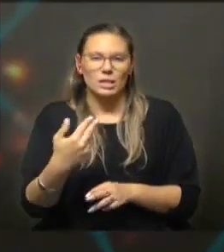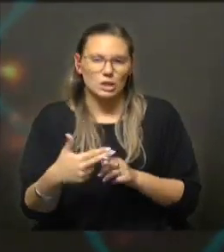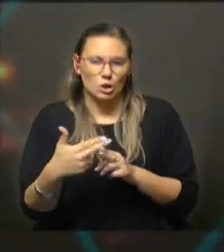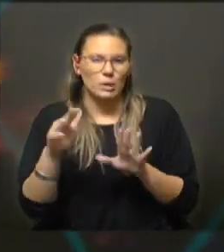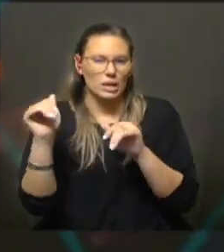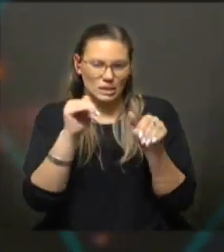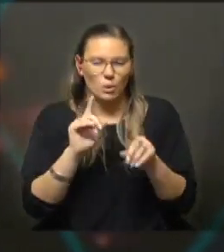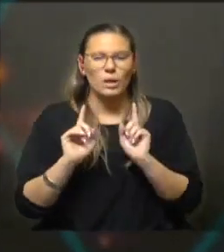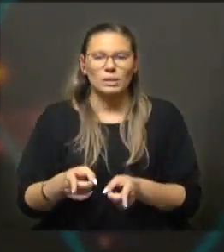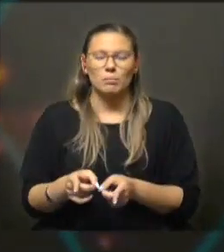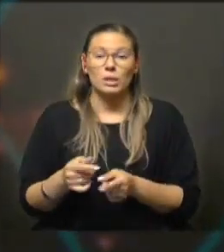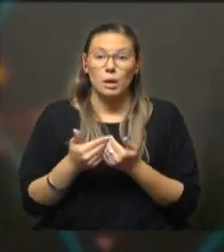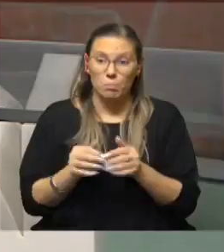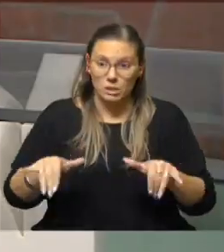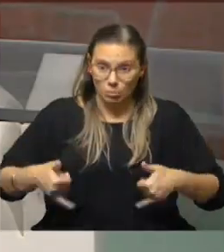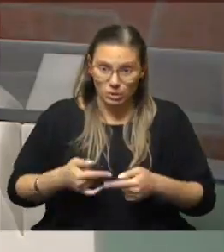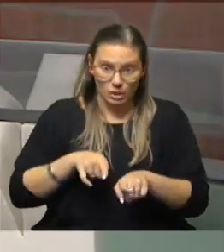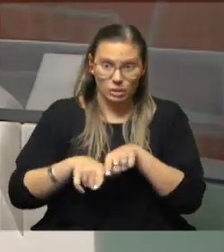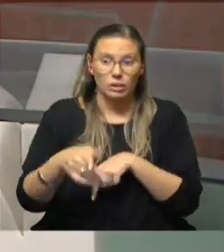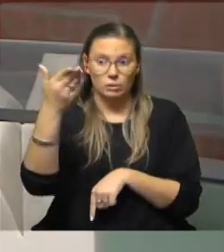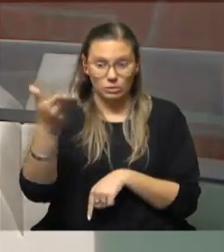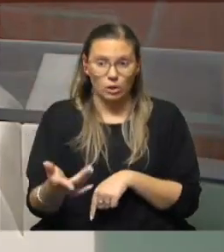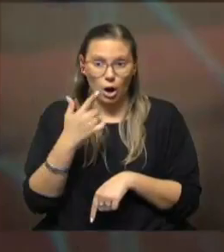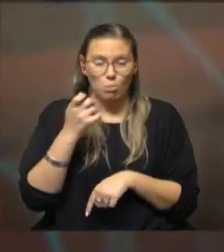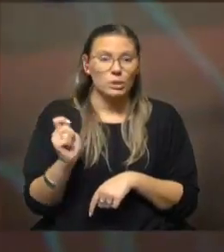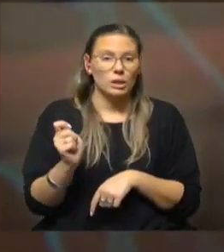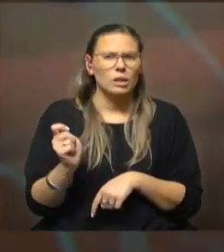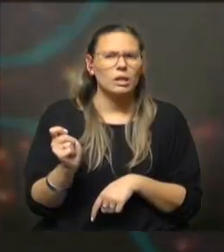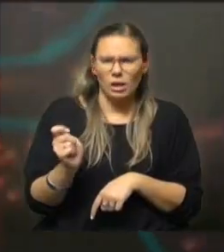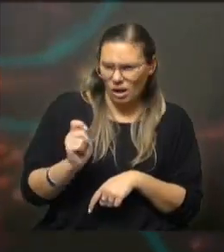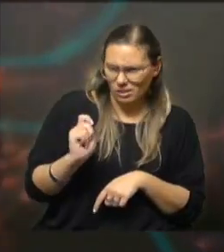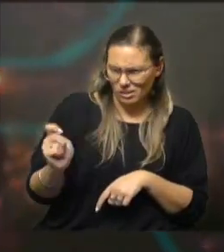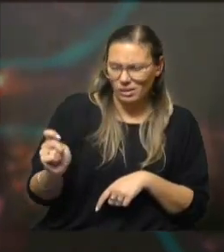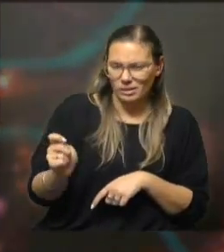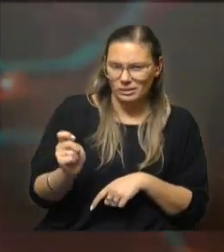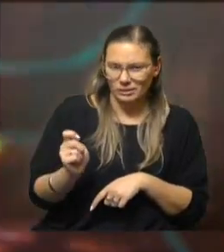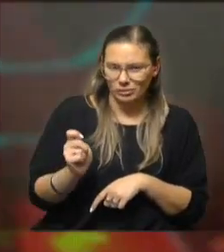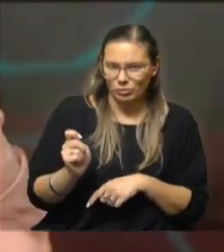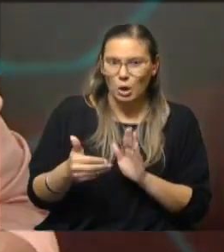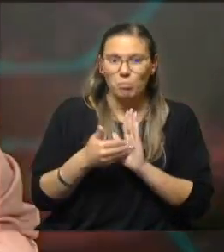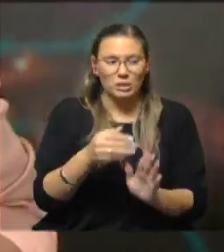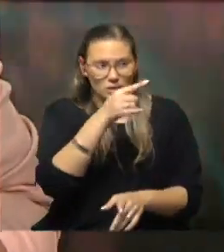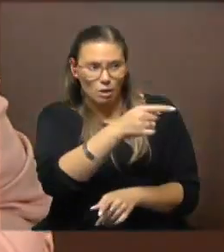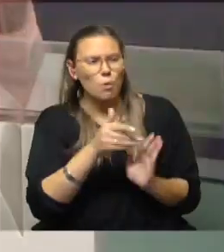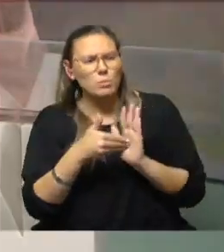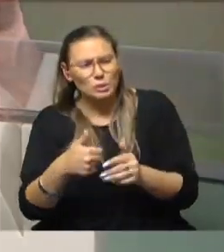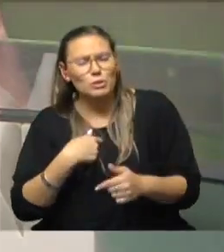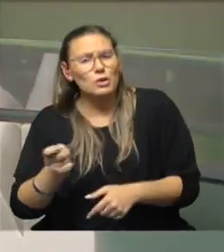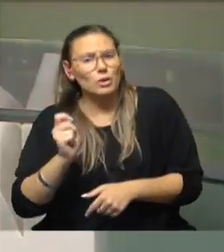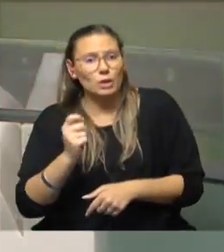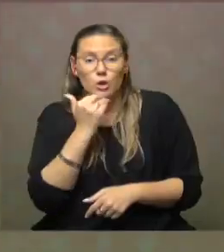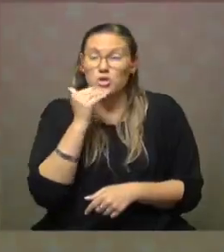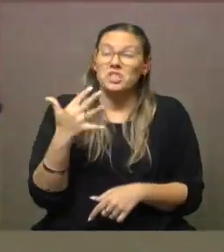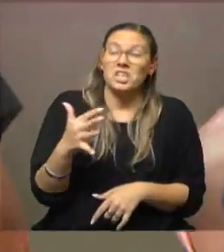saludar, obviamente. Claro que arrancamos ya mismo y lo tenemos a él. ¿A quién tenemos? ¿A quién? ¿Cómo lo presentás vos? ¿Lo presento yo? Yo no sé